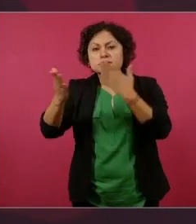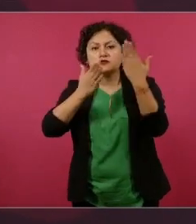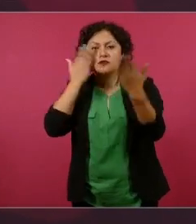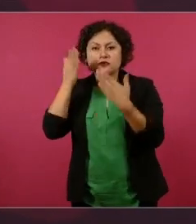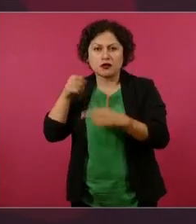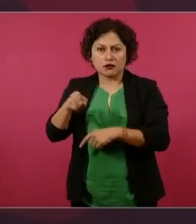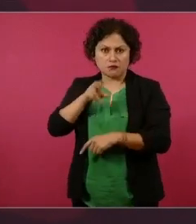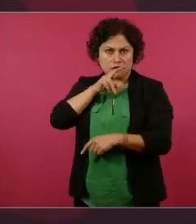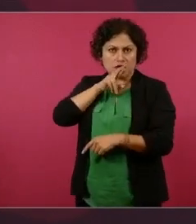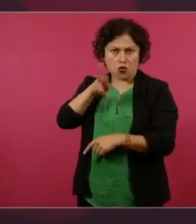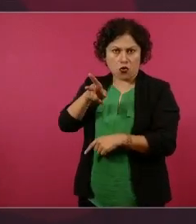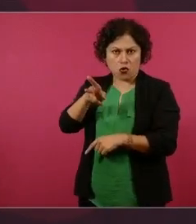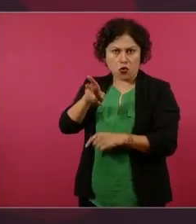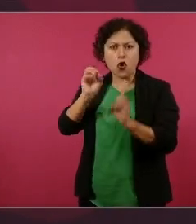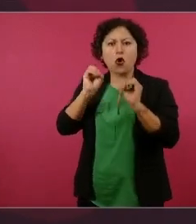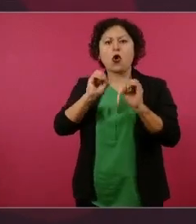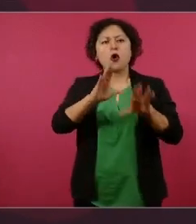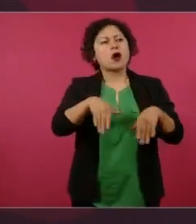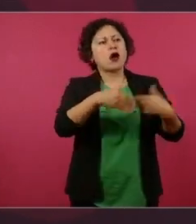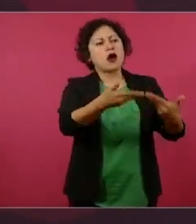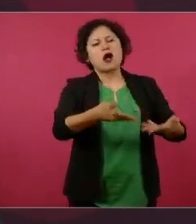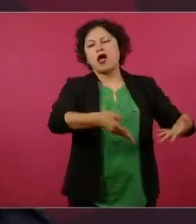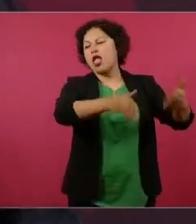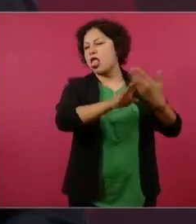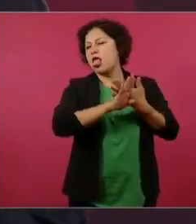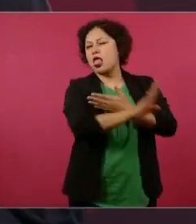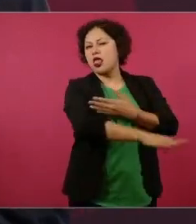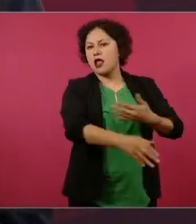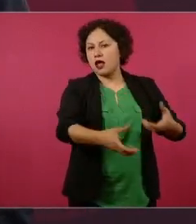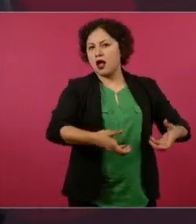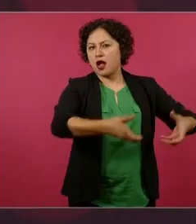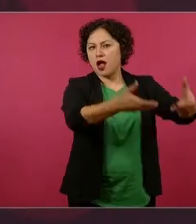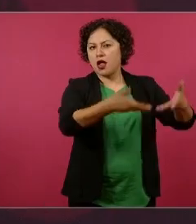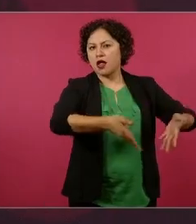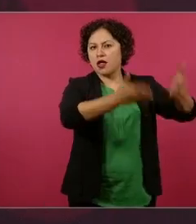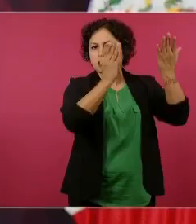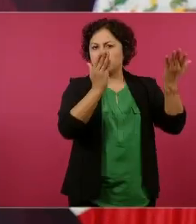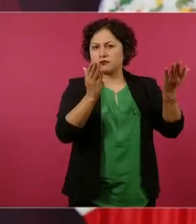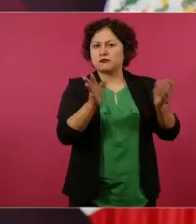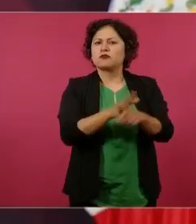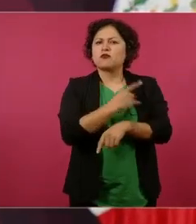¿Por qué ese vacío, esa falta de amor